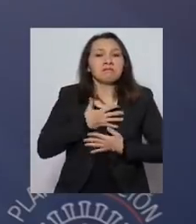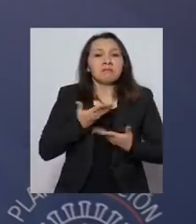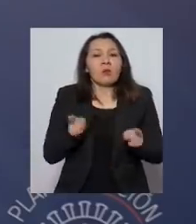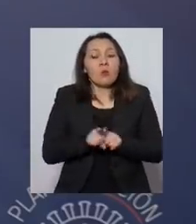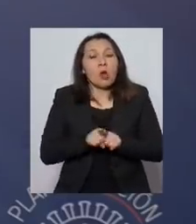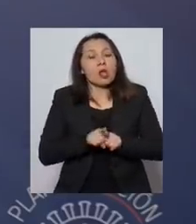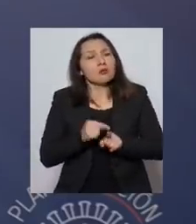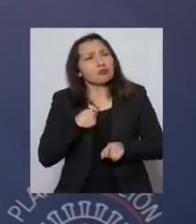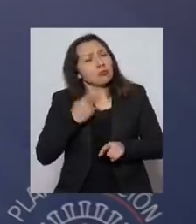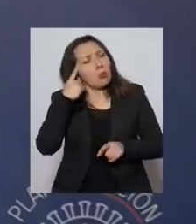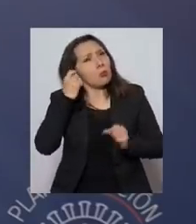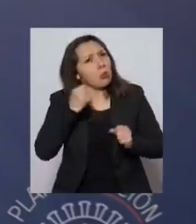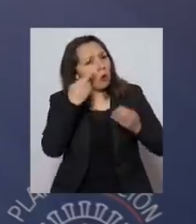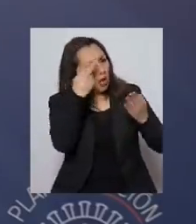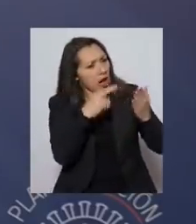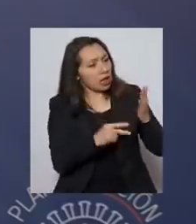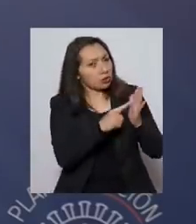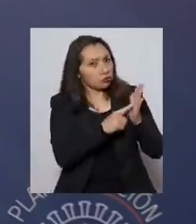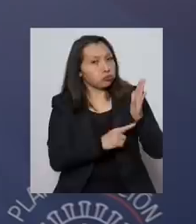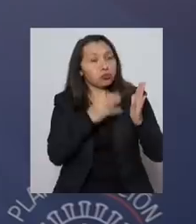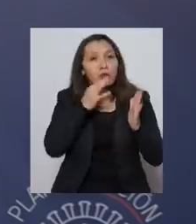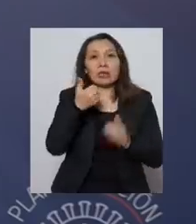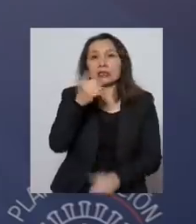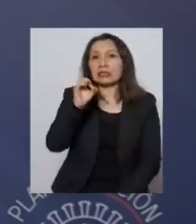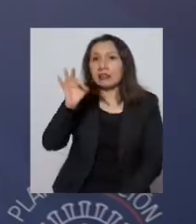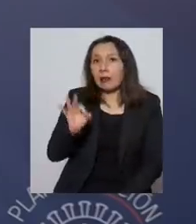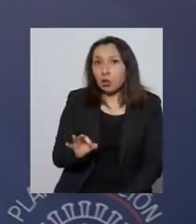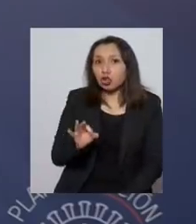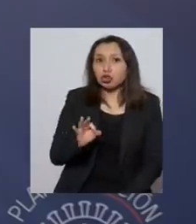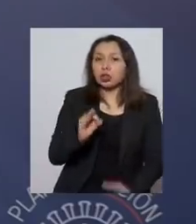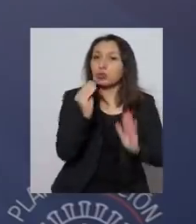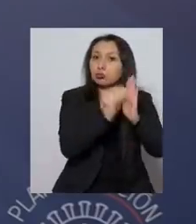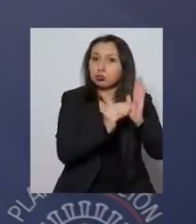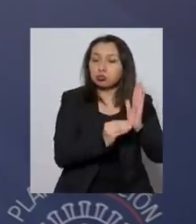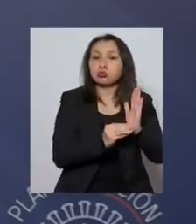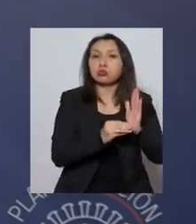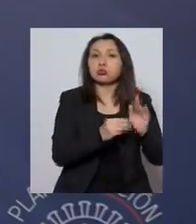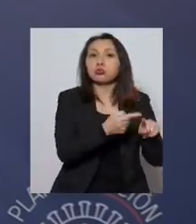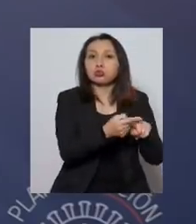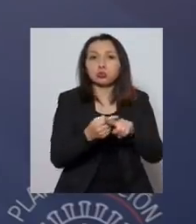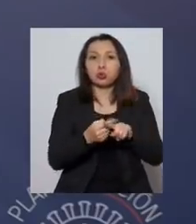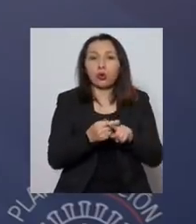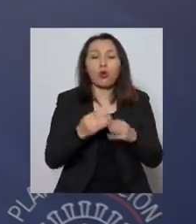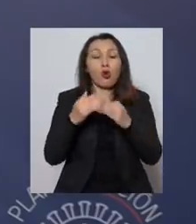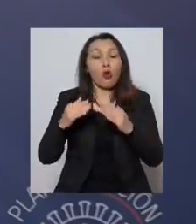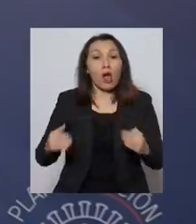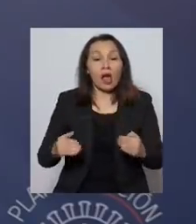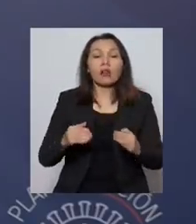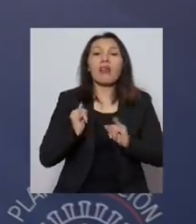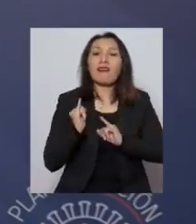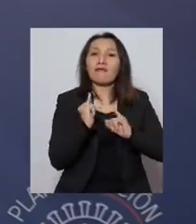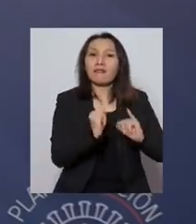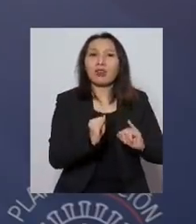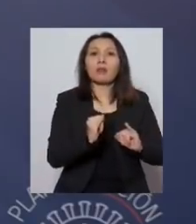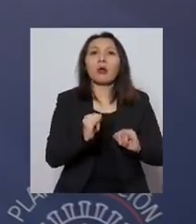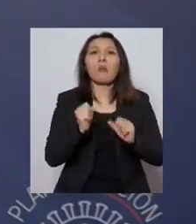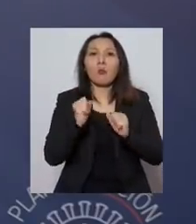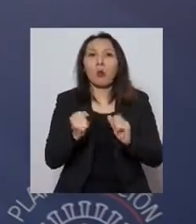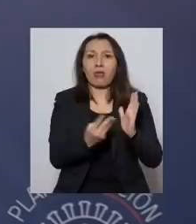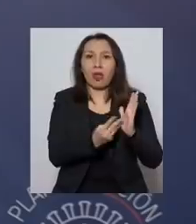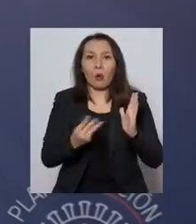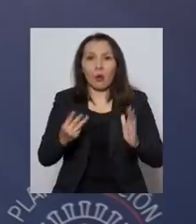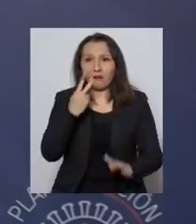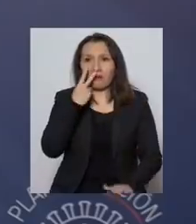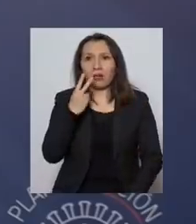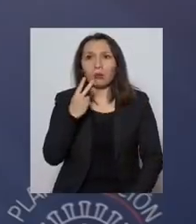beneficiar o que cumpla los requisitos que señalamos, 60% en el registro social de hogares y sea informar ingreses a la página